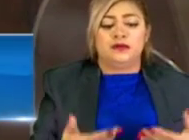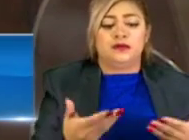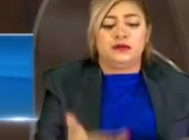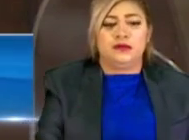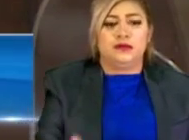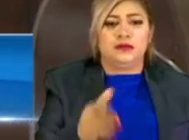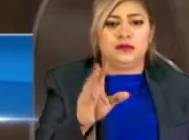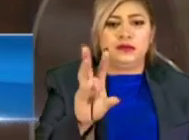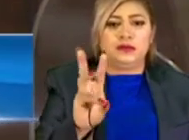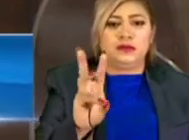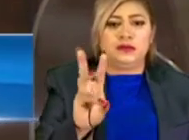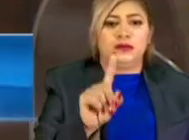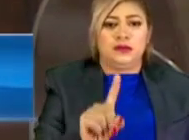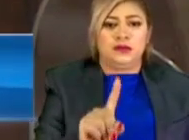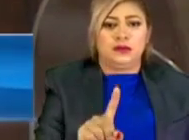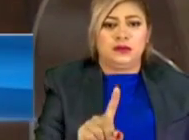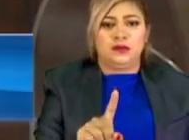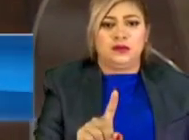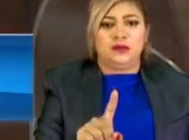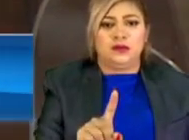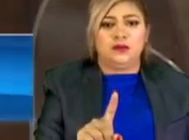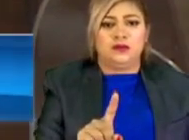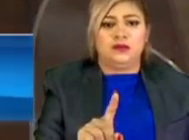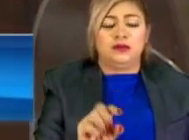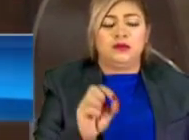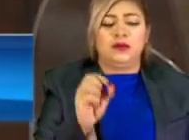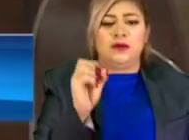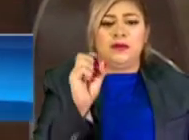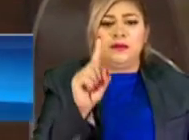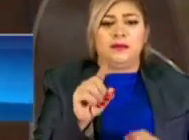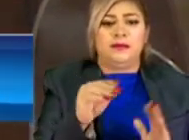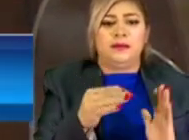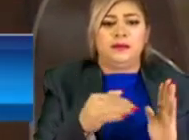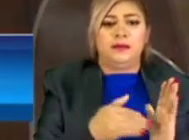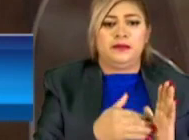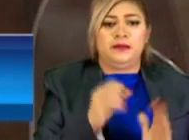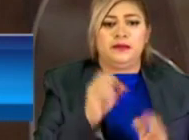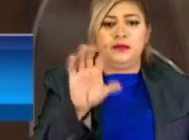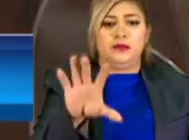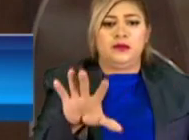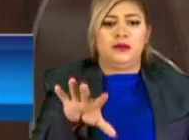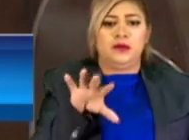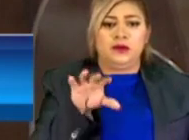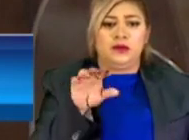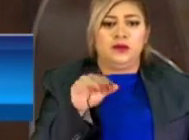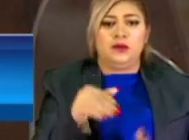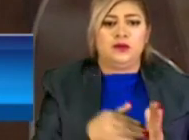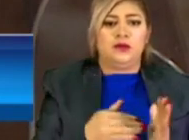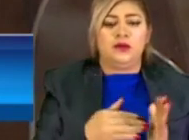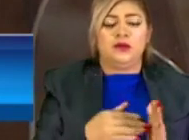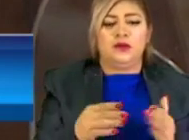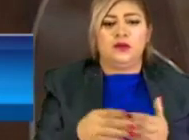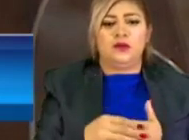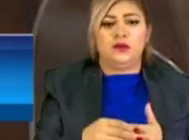órdenes de proceder por 1.500 millones de balboas y